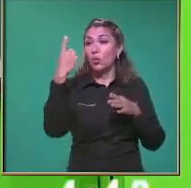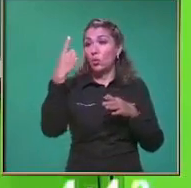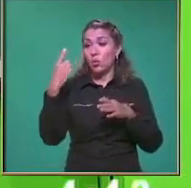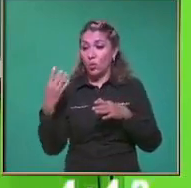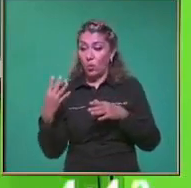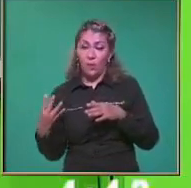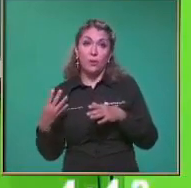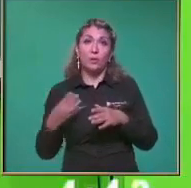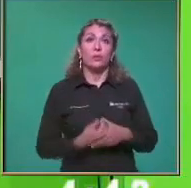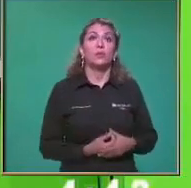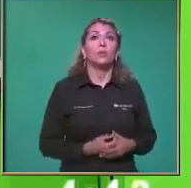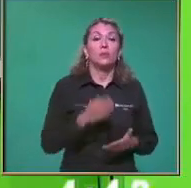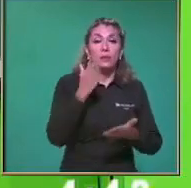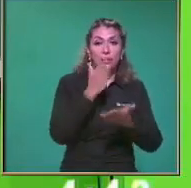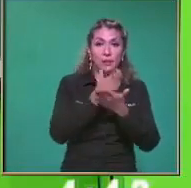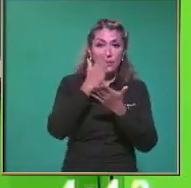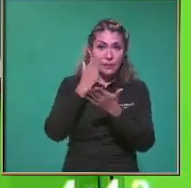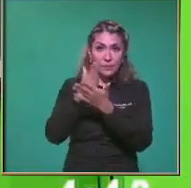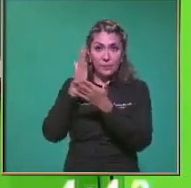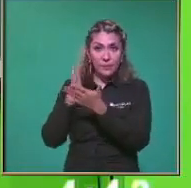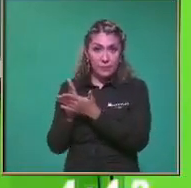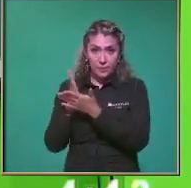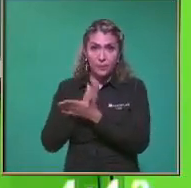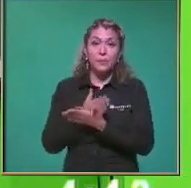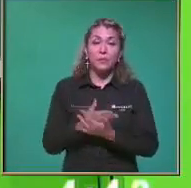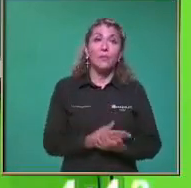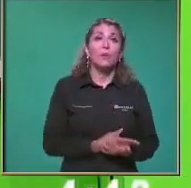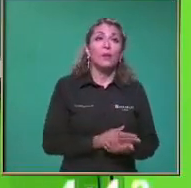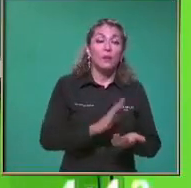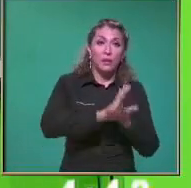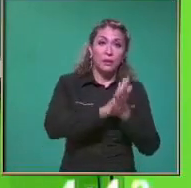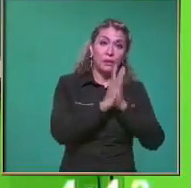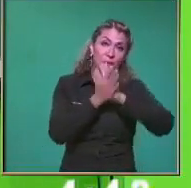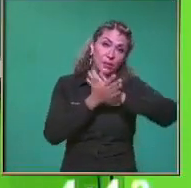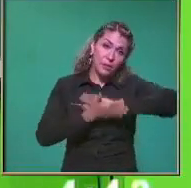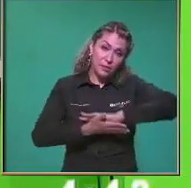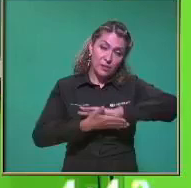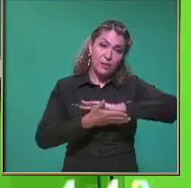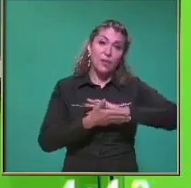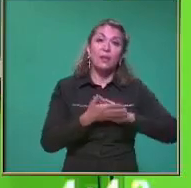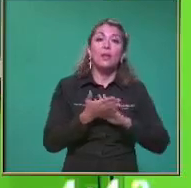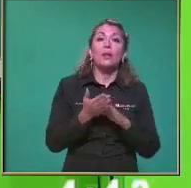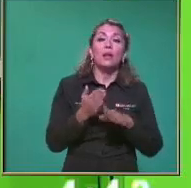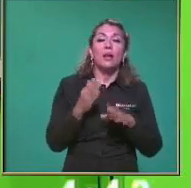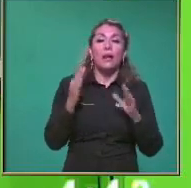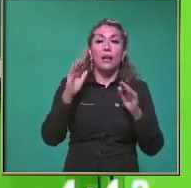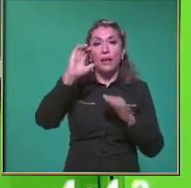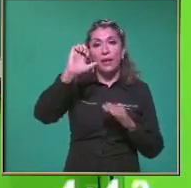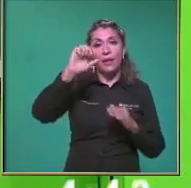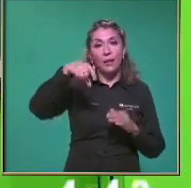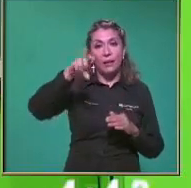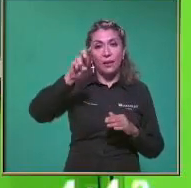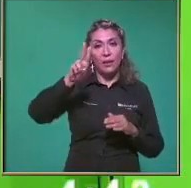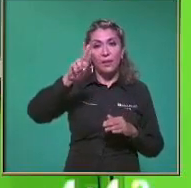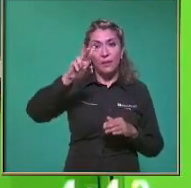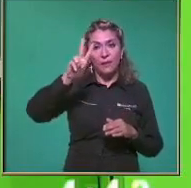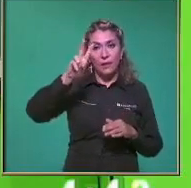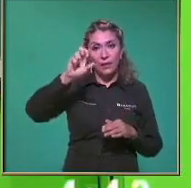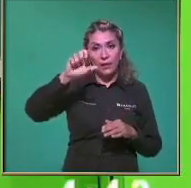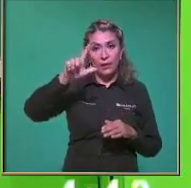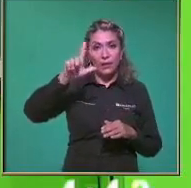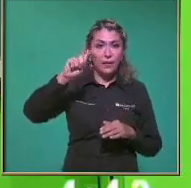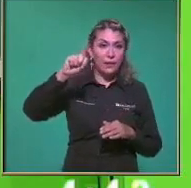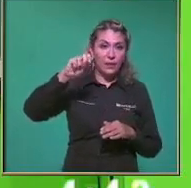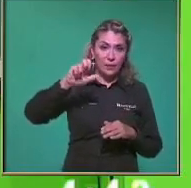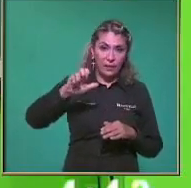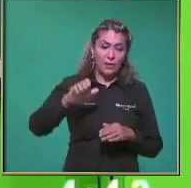compararlas, pero para compararlas voy a transformarlas a una ecuación, perdón, a una fracción equivalente. ¿Cómo le hago para eso? Bueno,